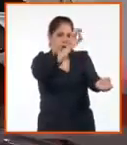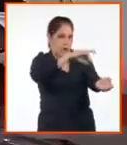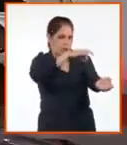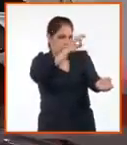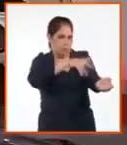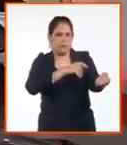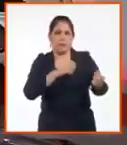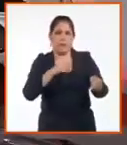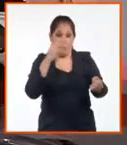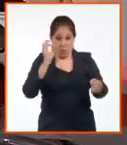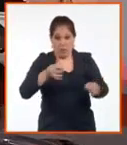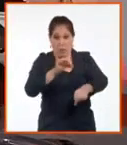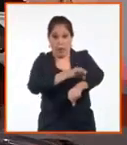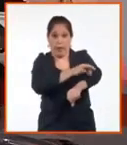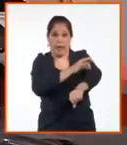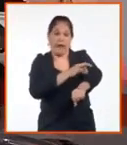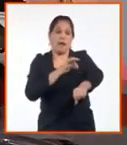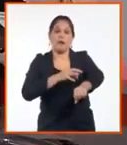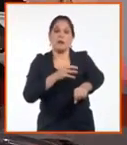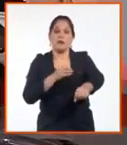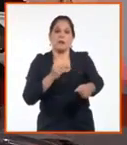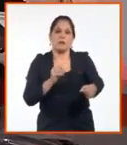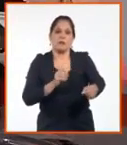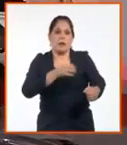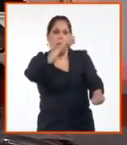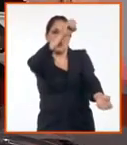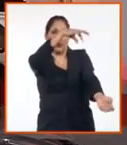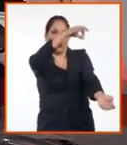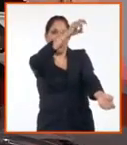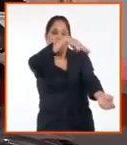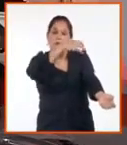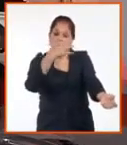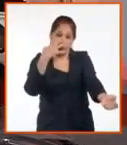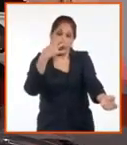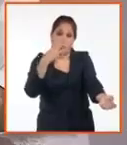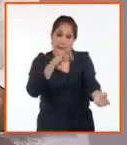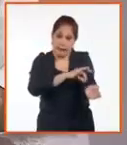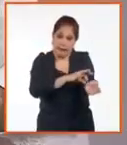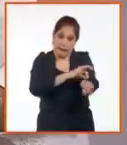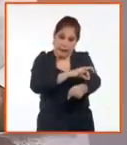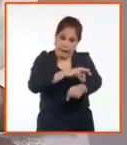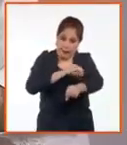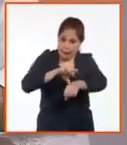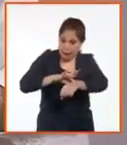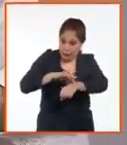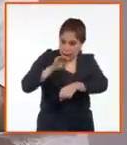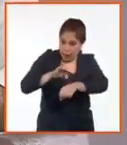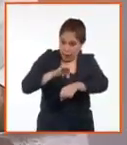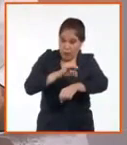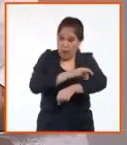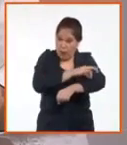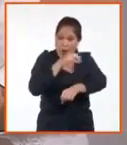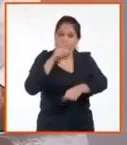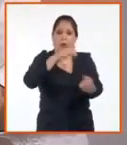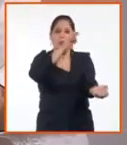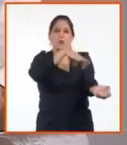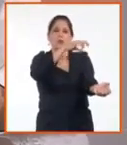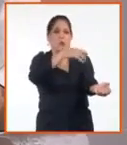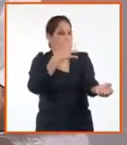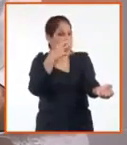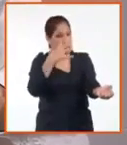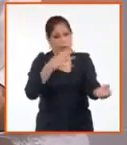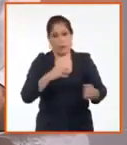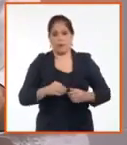y por lo tanto no puede faltar en dénia ahora entonces son prioridad para nosotros también los